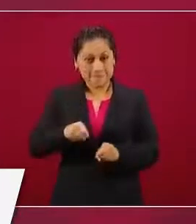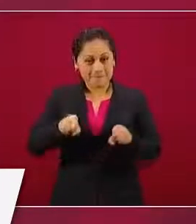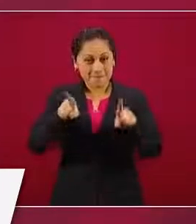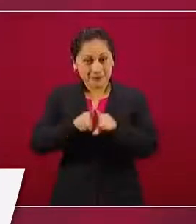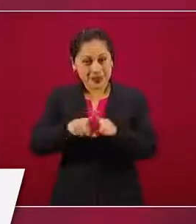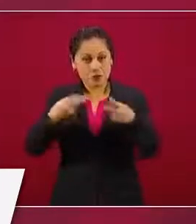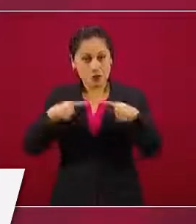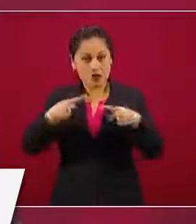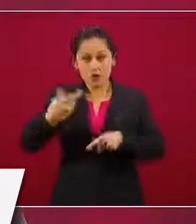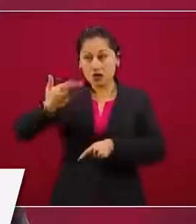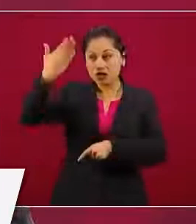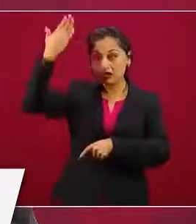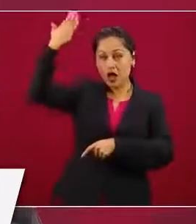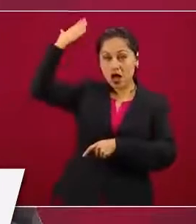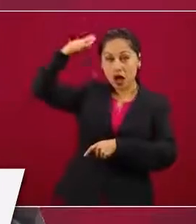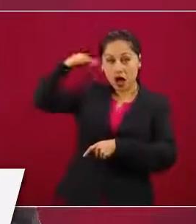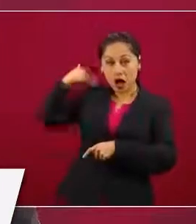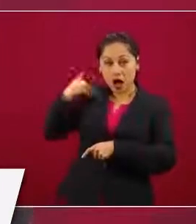siquiera